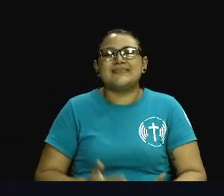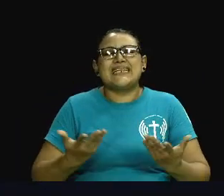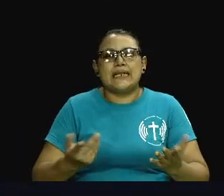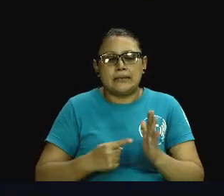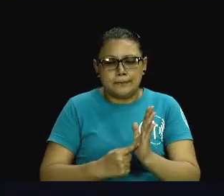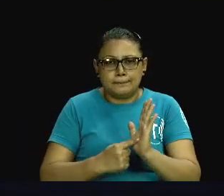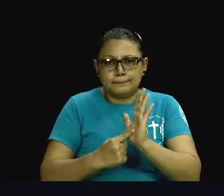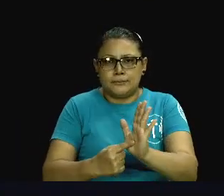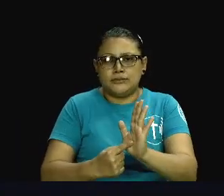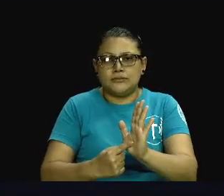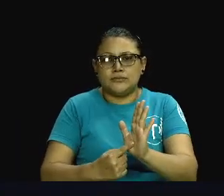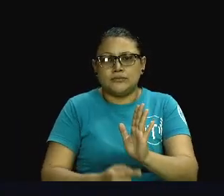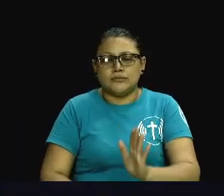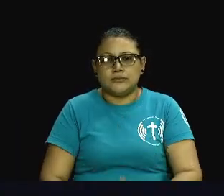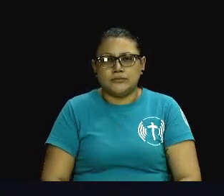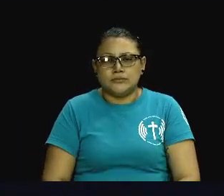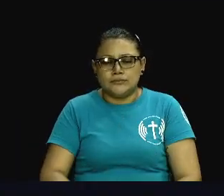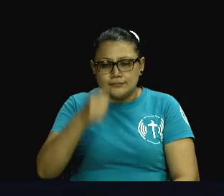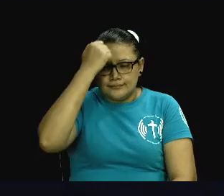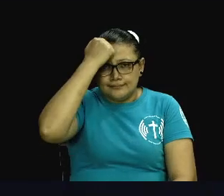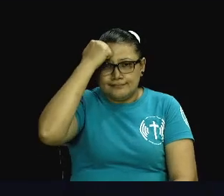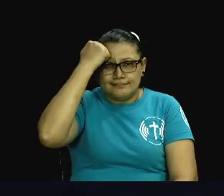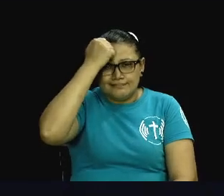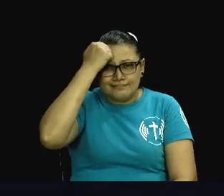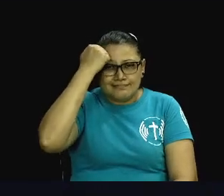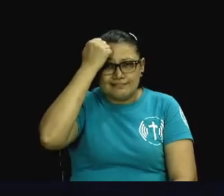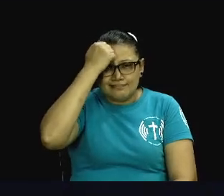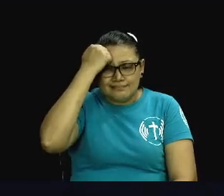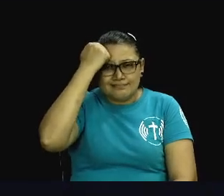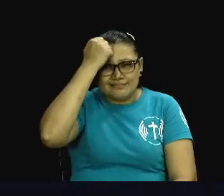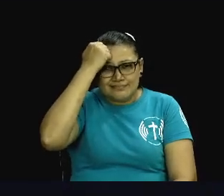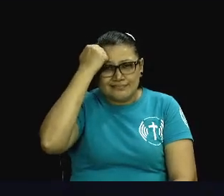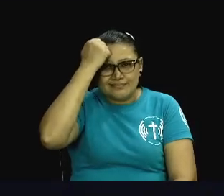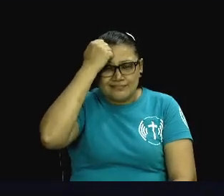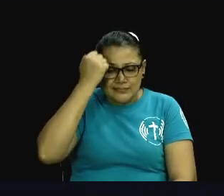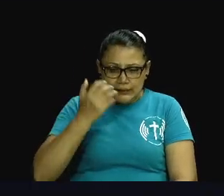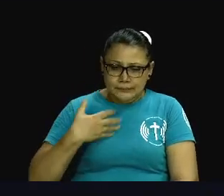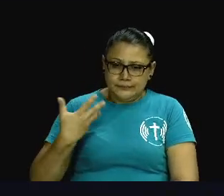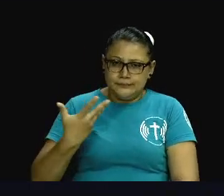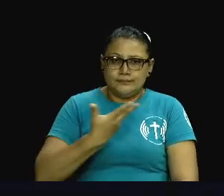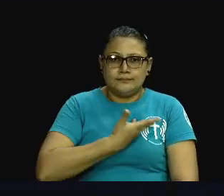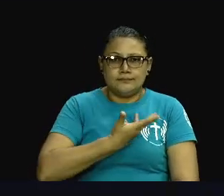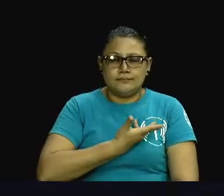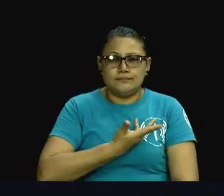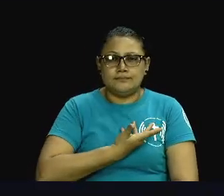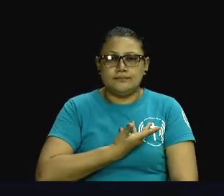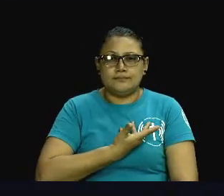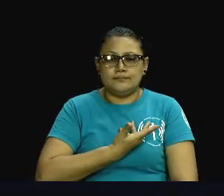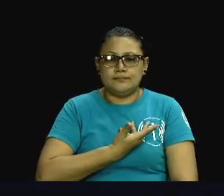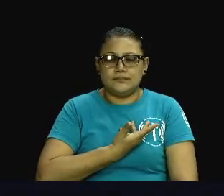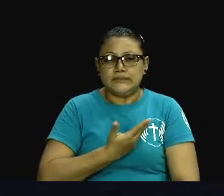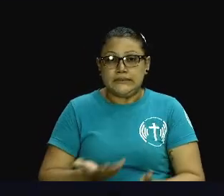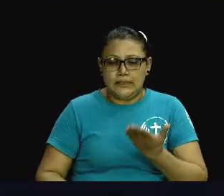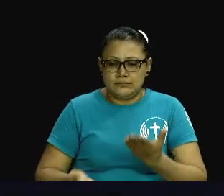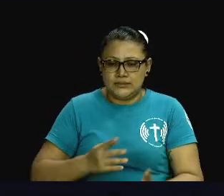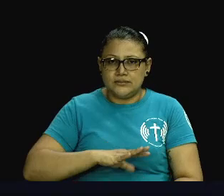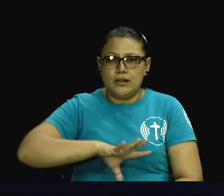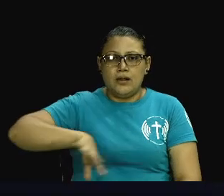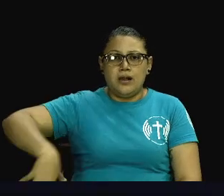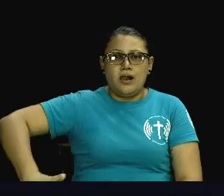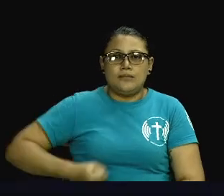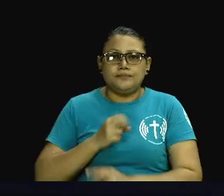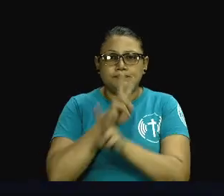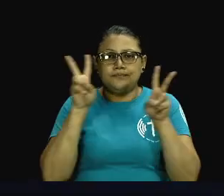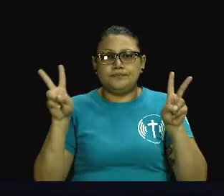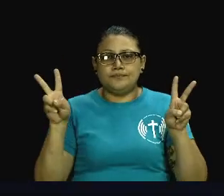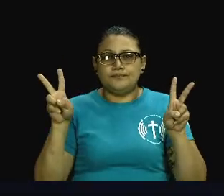tenemos que aprender a quitarnos todo aquello y todo aquel y aquella que nos roba la paz muchas